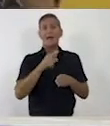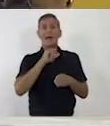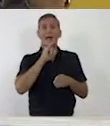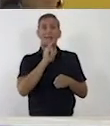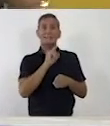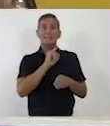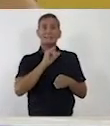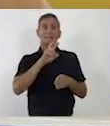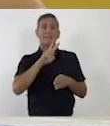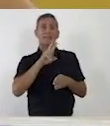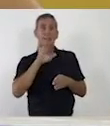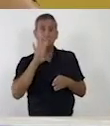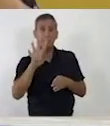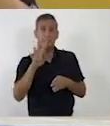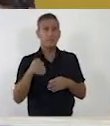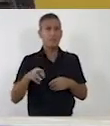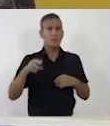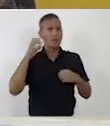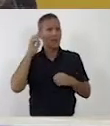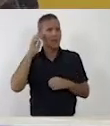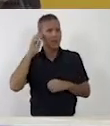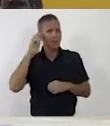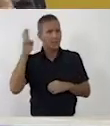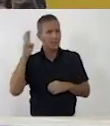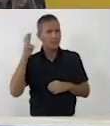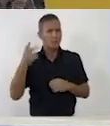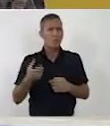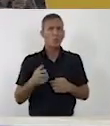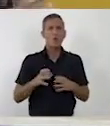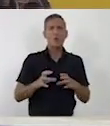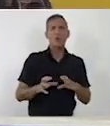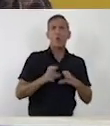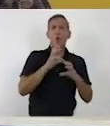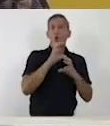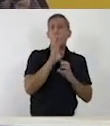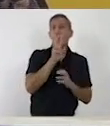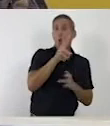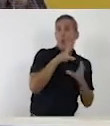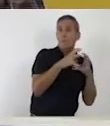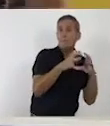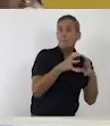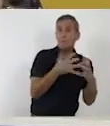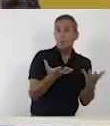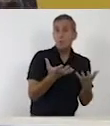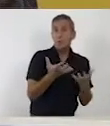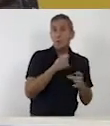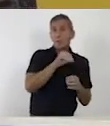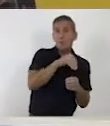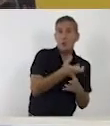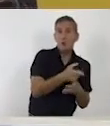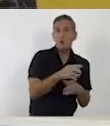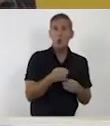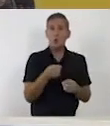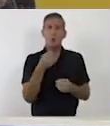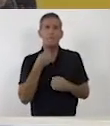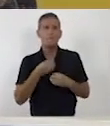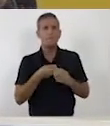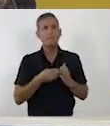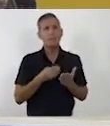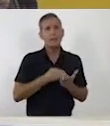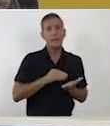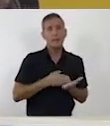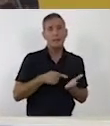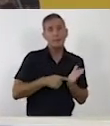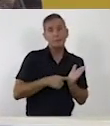único que les voy a recomendar es que siempre tengan presente que el volumen molar es un valor constante. Para muestras de sustancias siempre